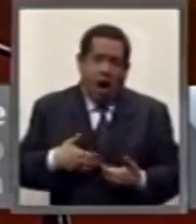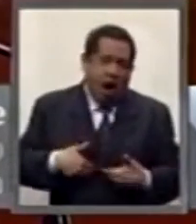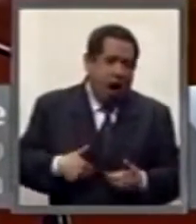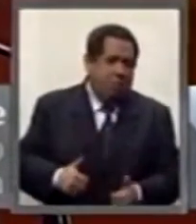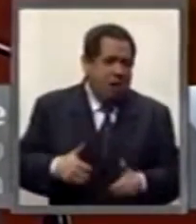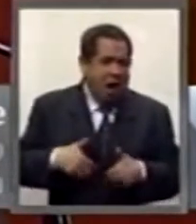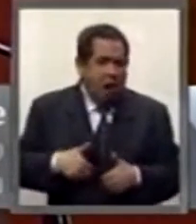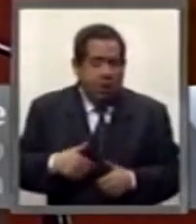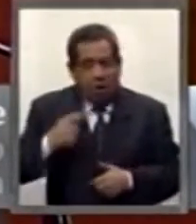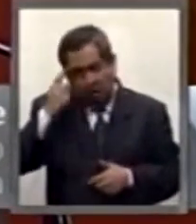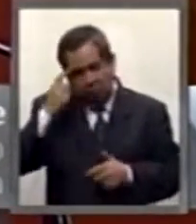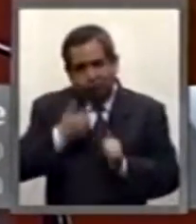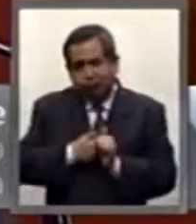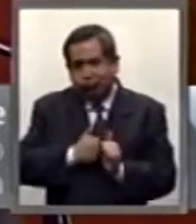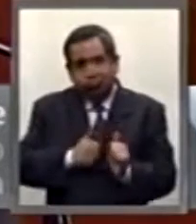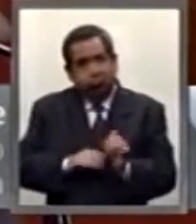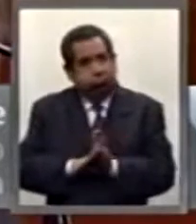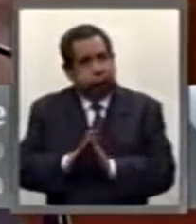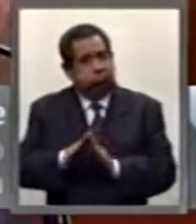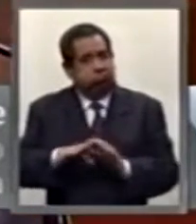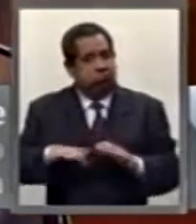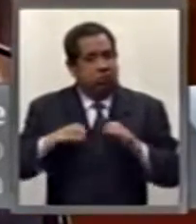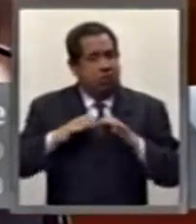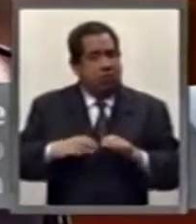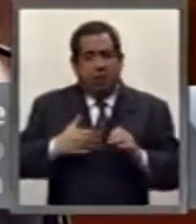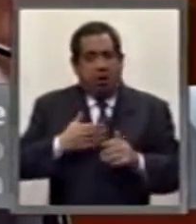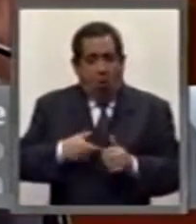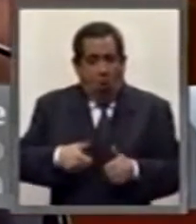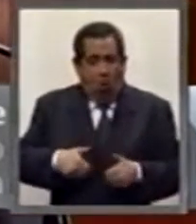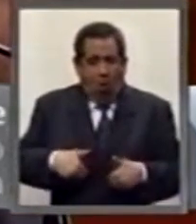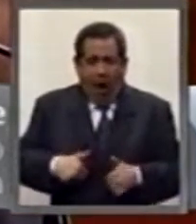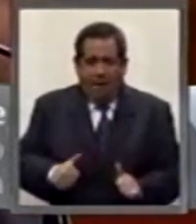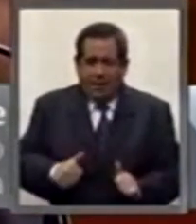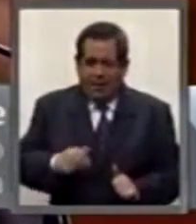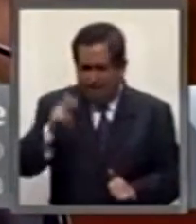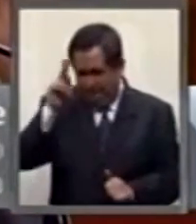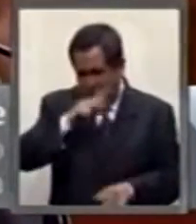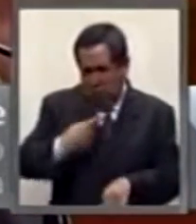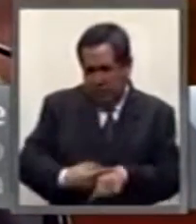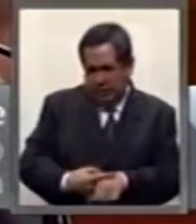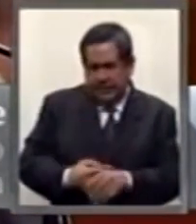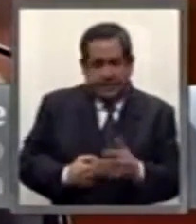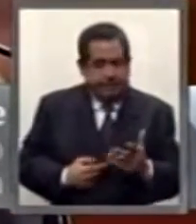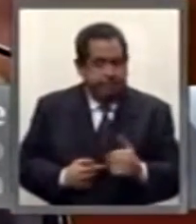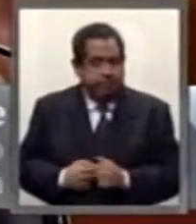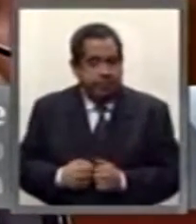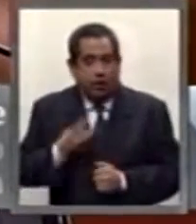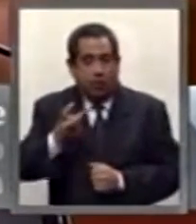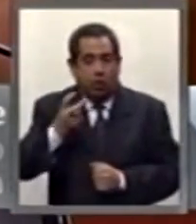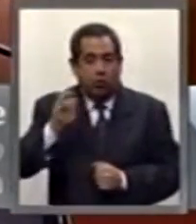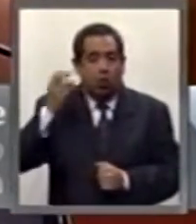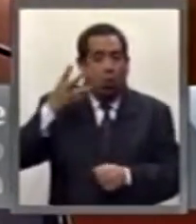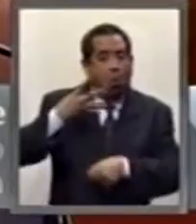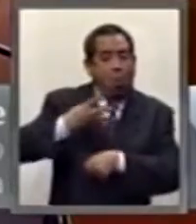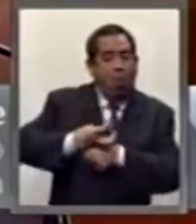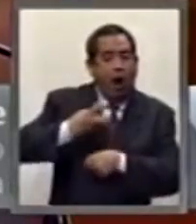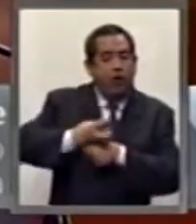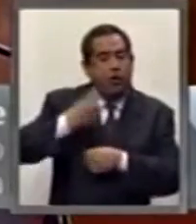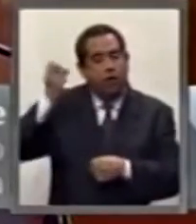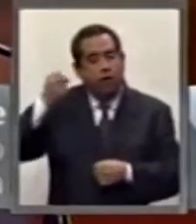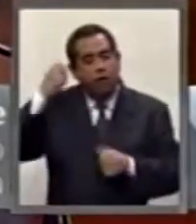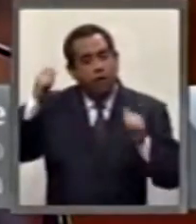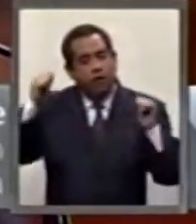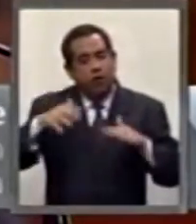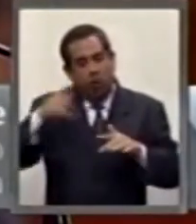y tiene un retraso en el crecimiento debido a la desnutrición crónica. En este sentido, el cuarto foro del